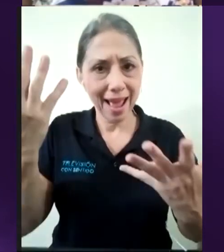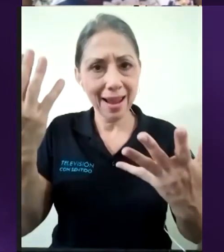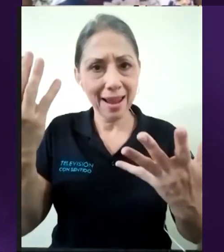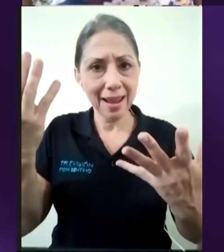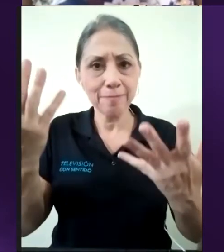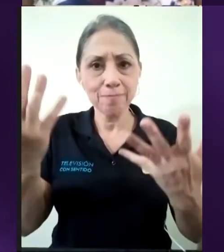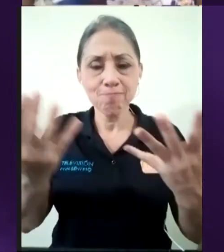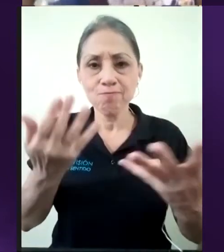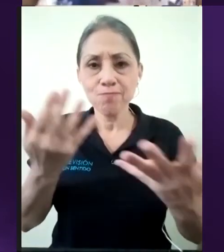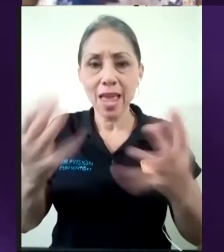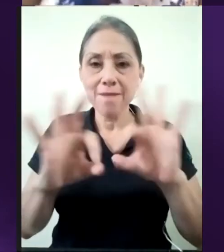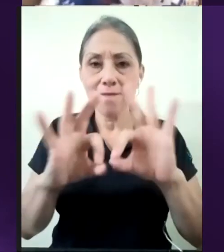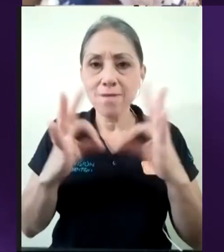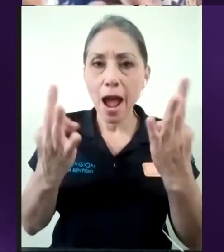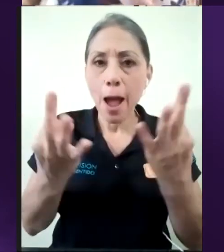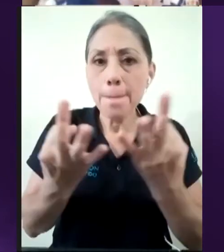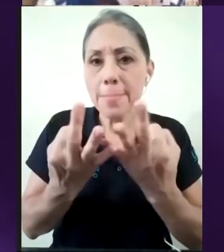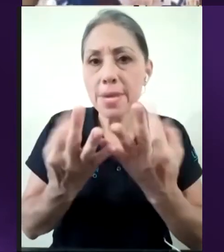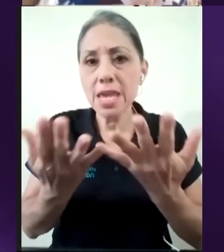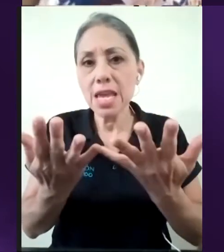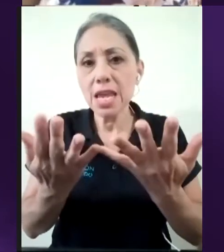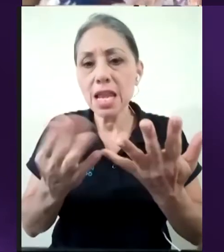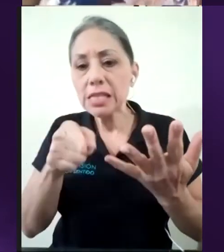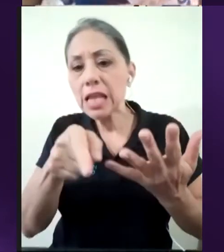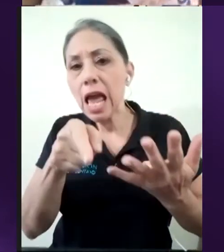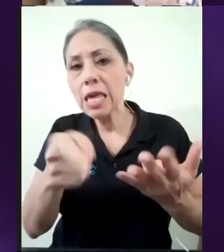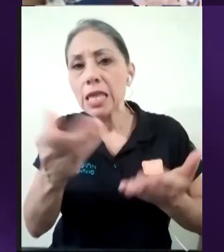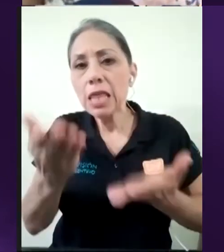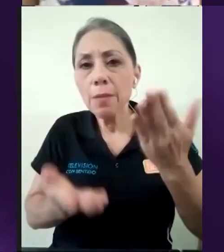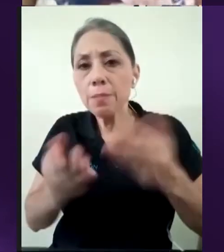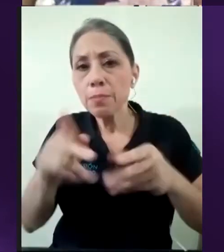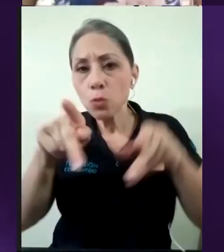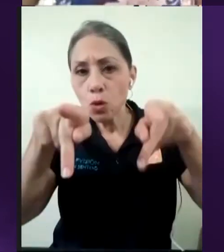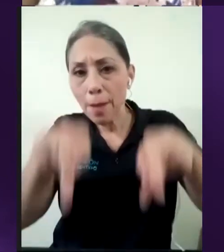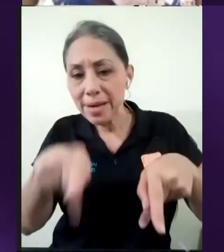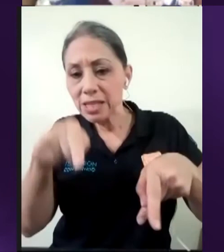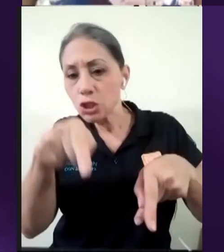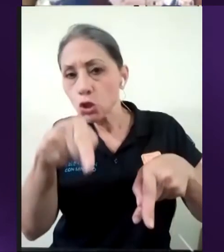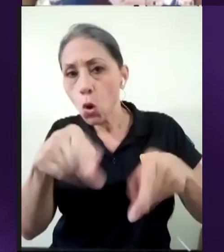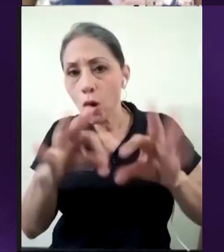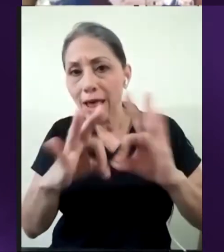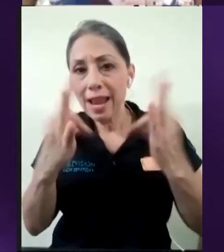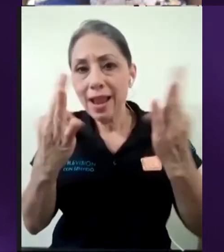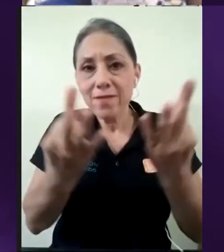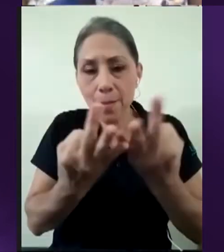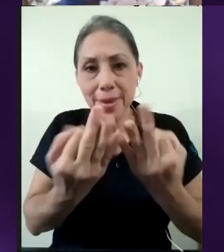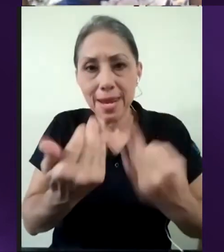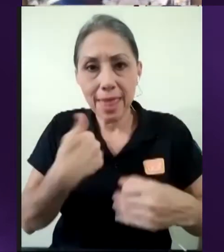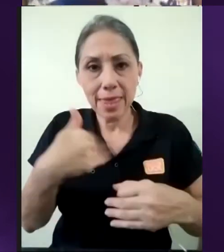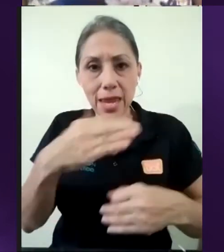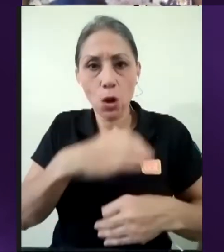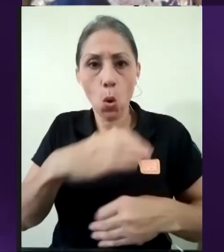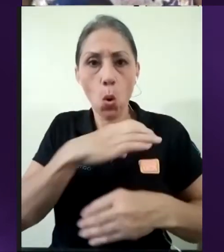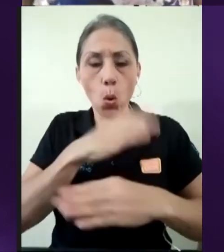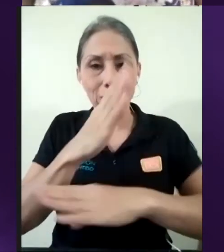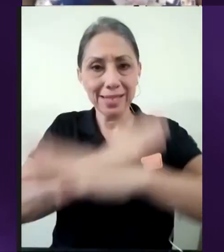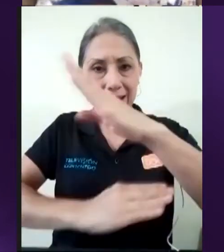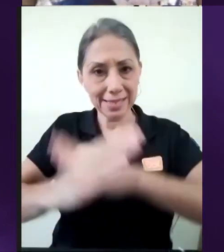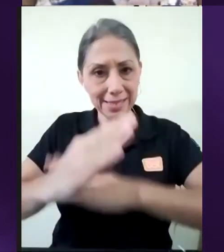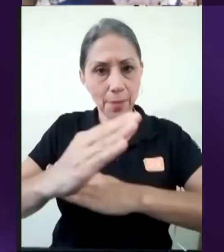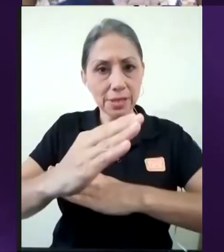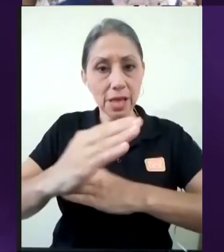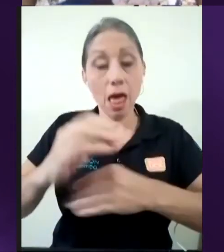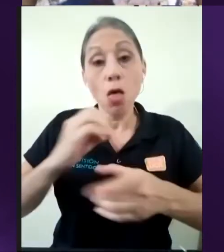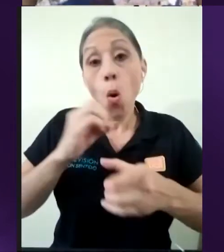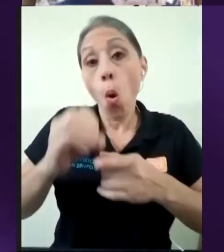¿verdad? Donde un miembro o una de las personas que conforman esta familia tiene una condición de discapacidad, o en aquellos casos